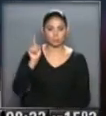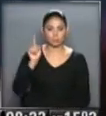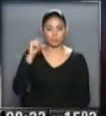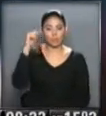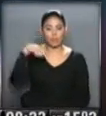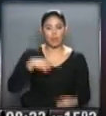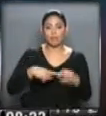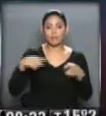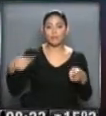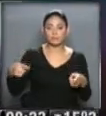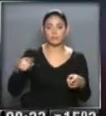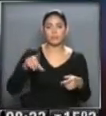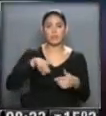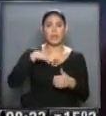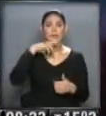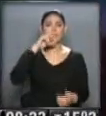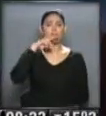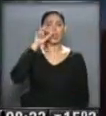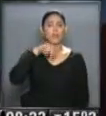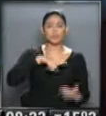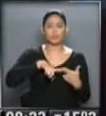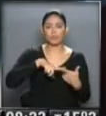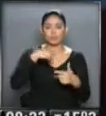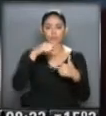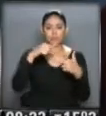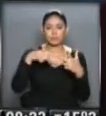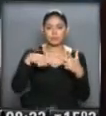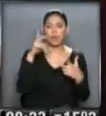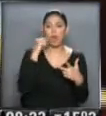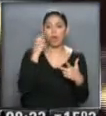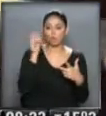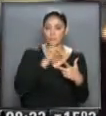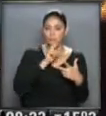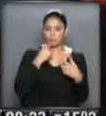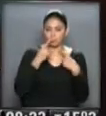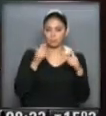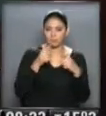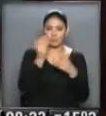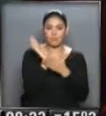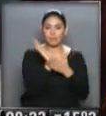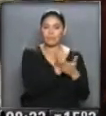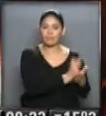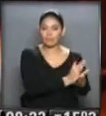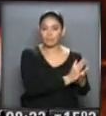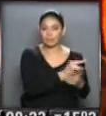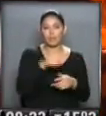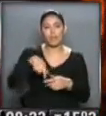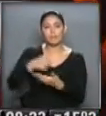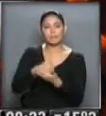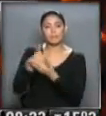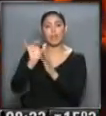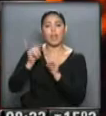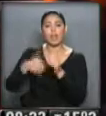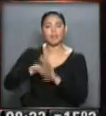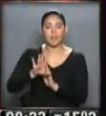en los cuales Caetano Veloso, Chico Buarque o Milton do Nascimento van dejando un poco ese lugar de privilegio a los más